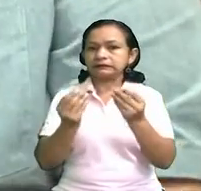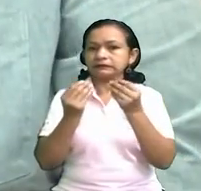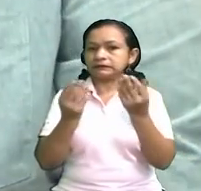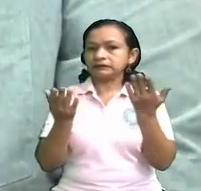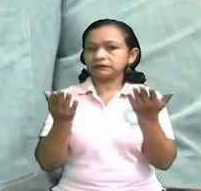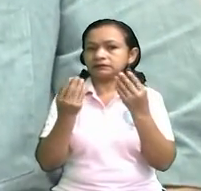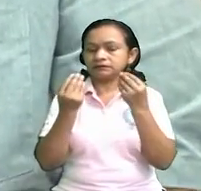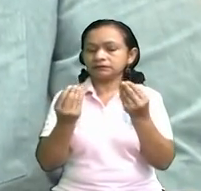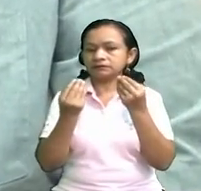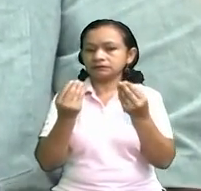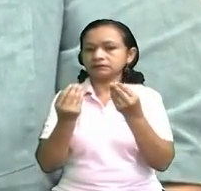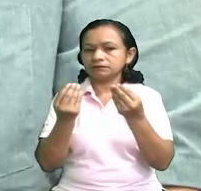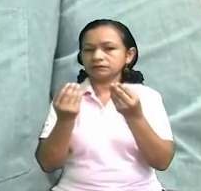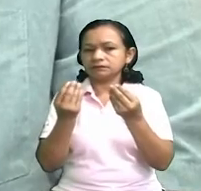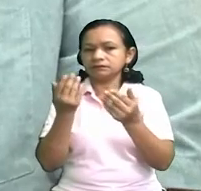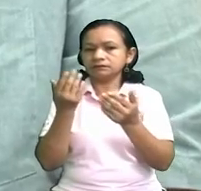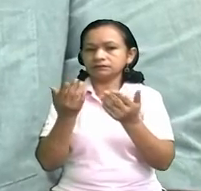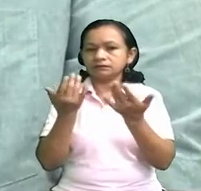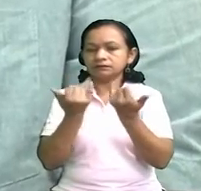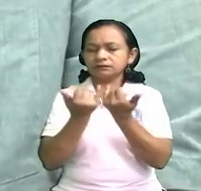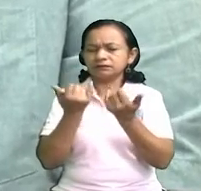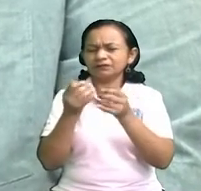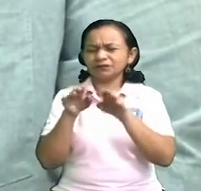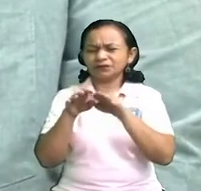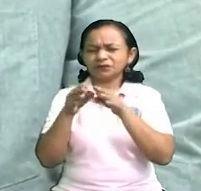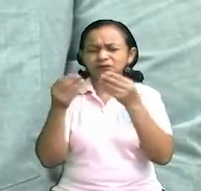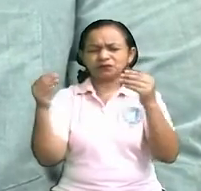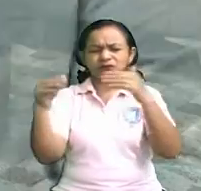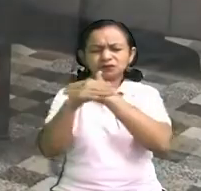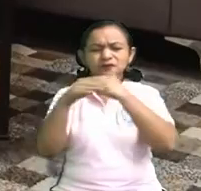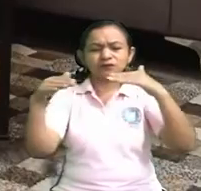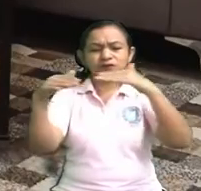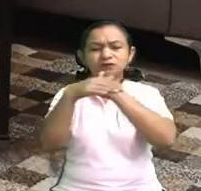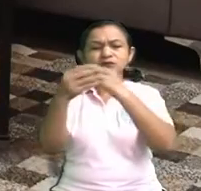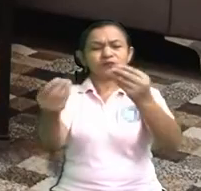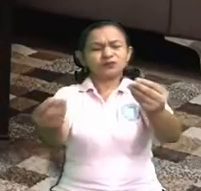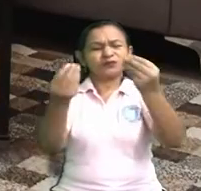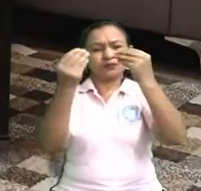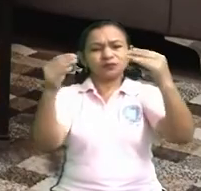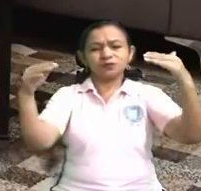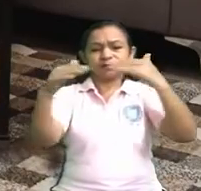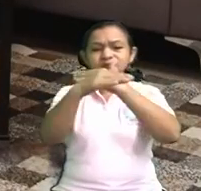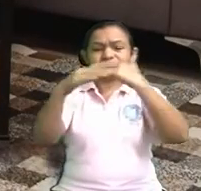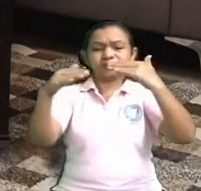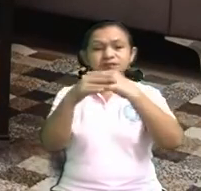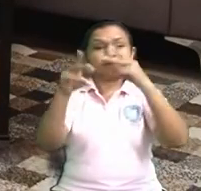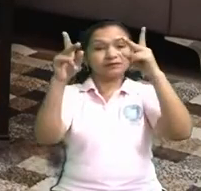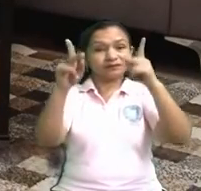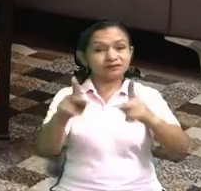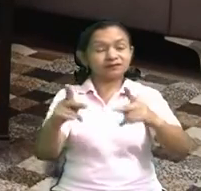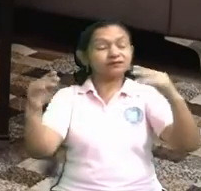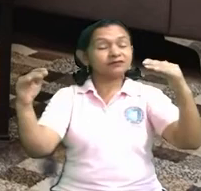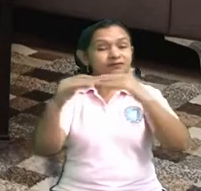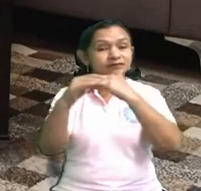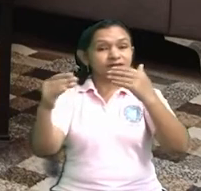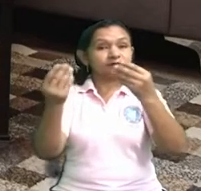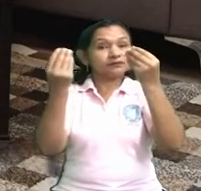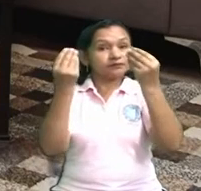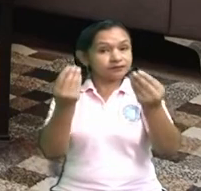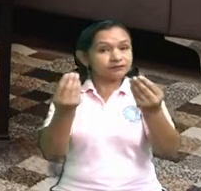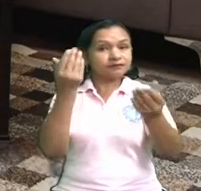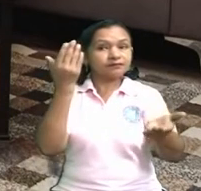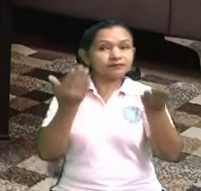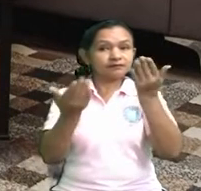con un elevado fluido del parque vehicular, okay, tránsito de personas. Por lo tanto,